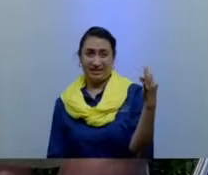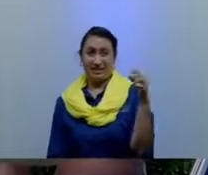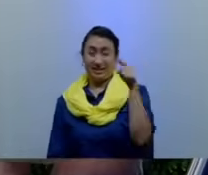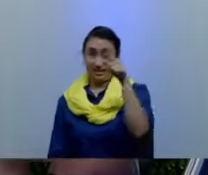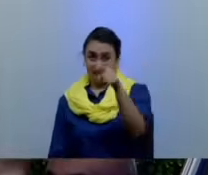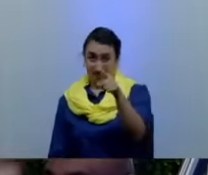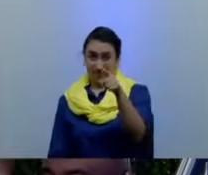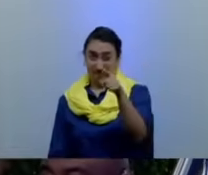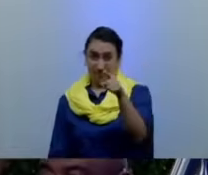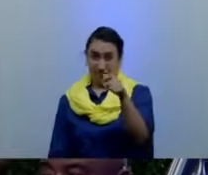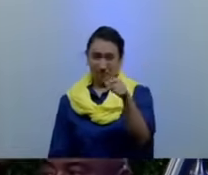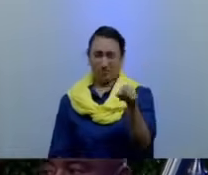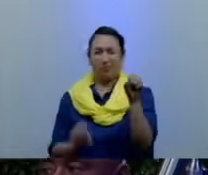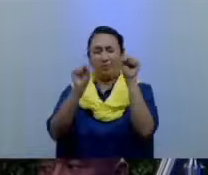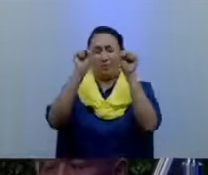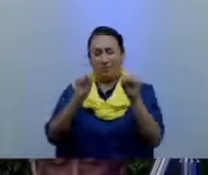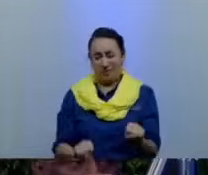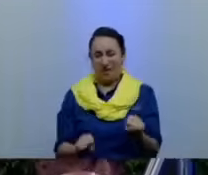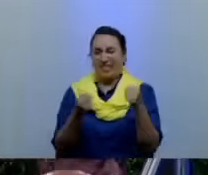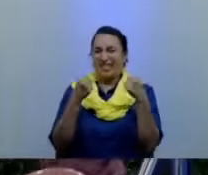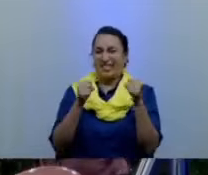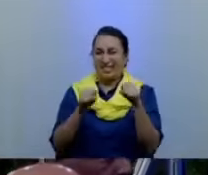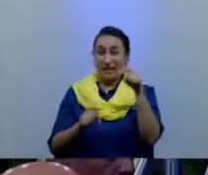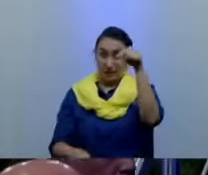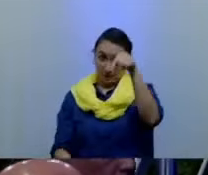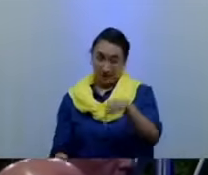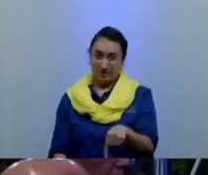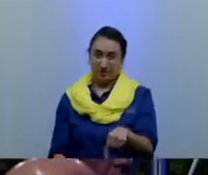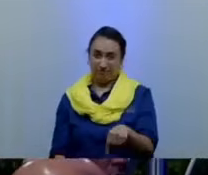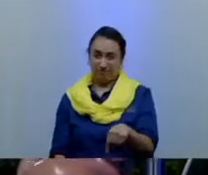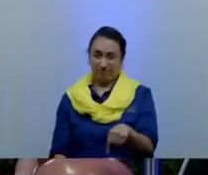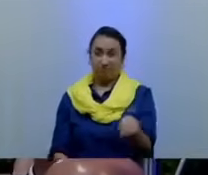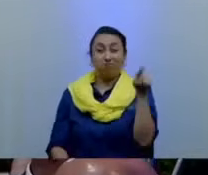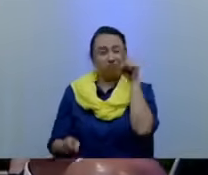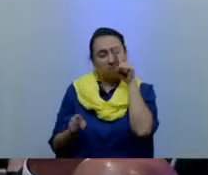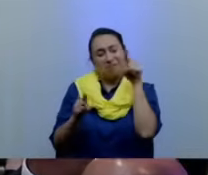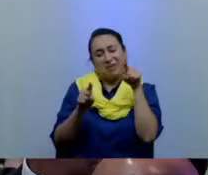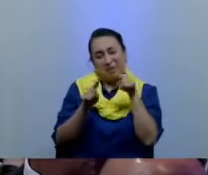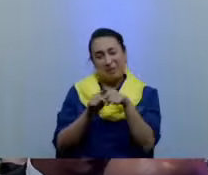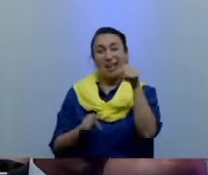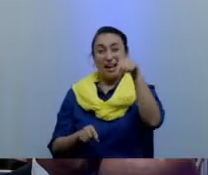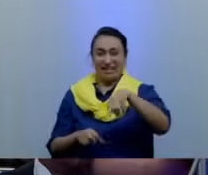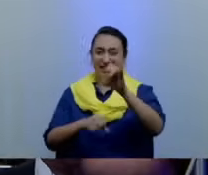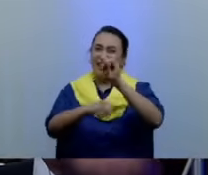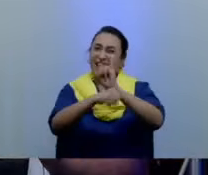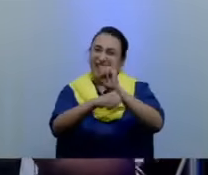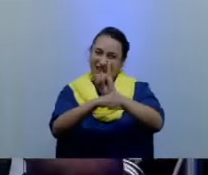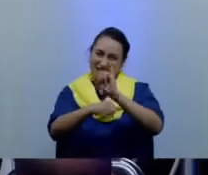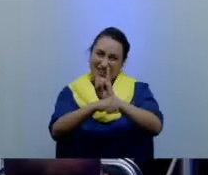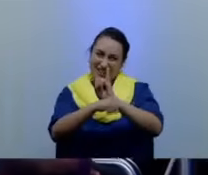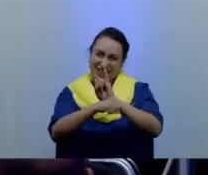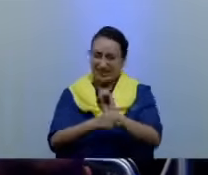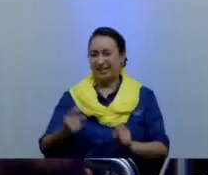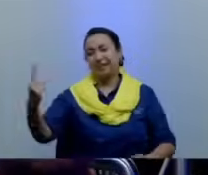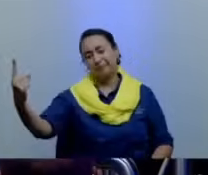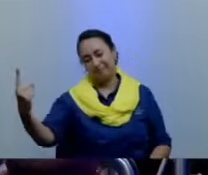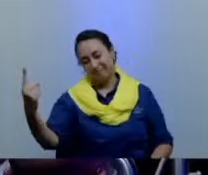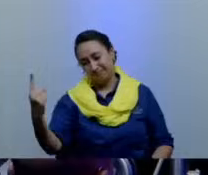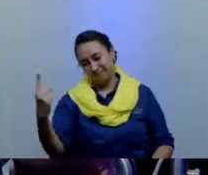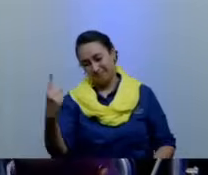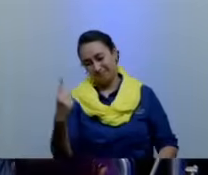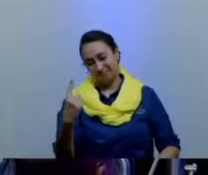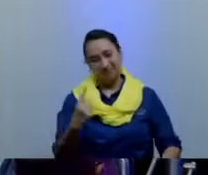La invitación queda abierta. Yo le voy a pedir también a mis hermanos de evangelismo que estén atentos por si alguien se acerca, para que